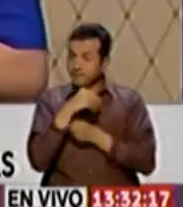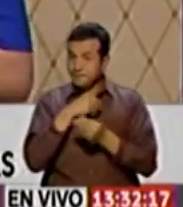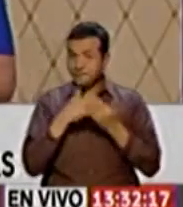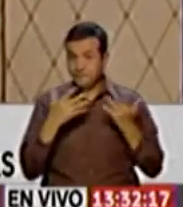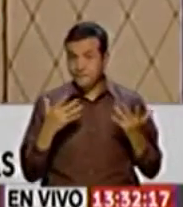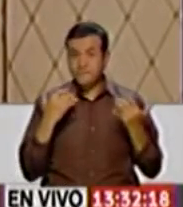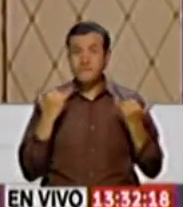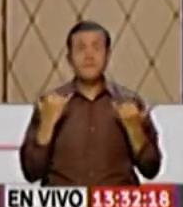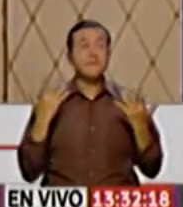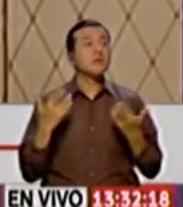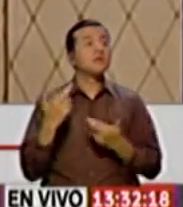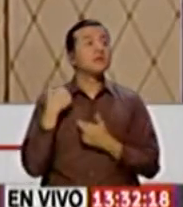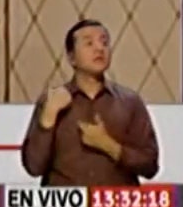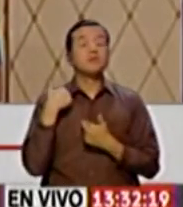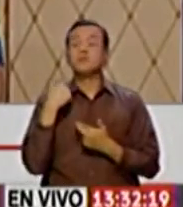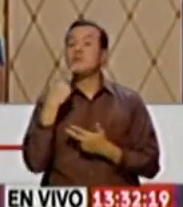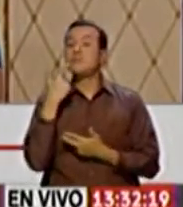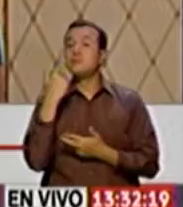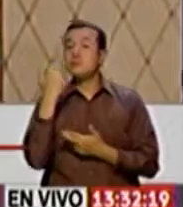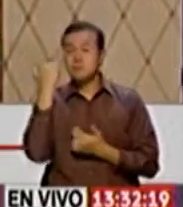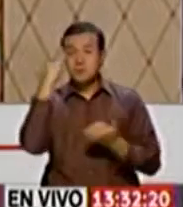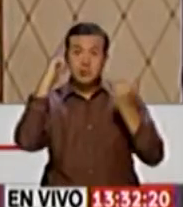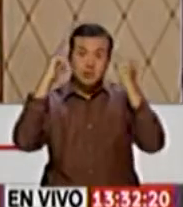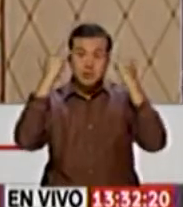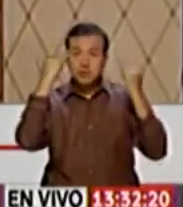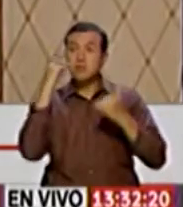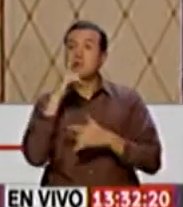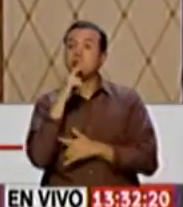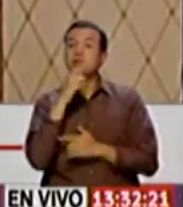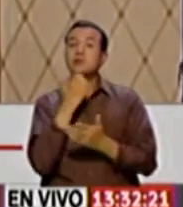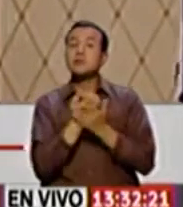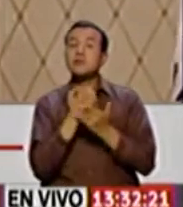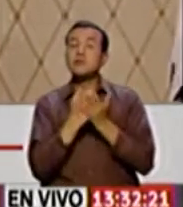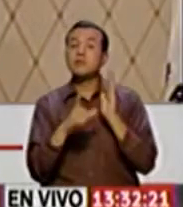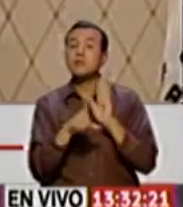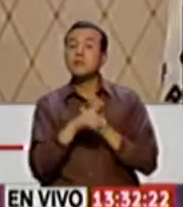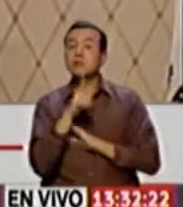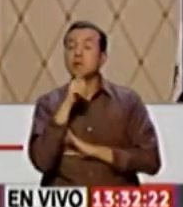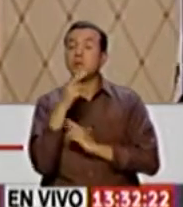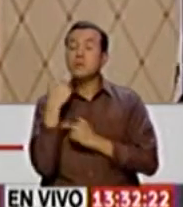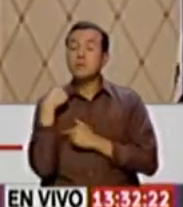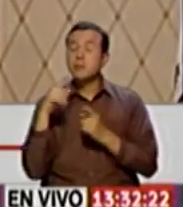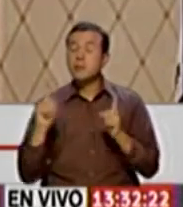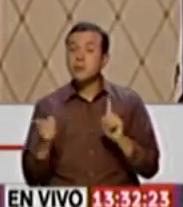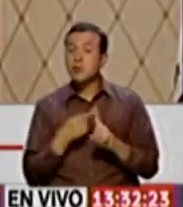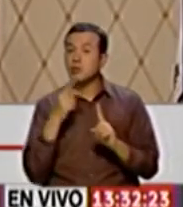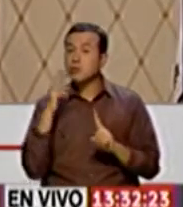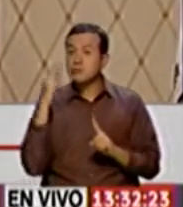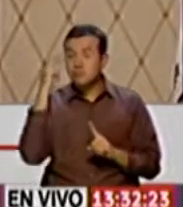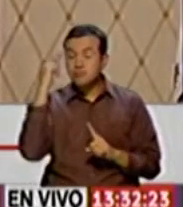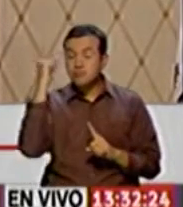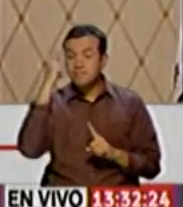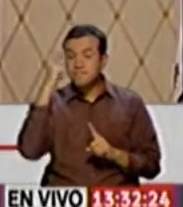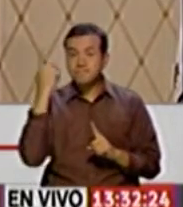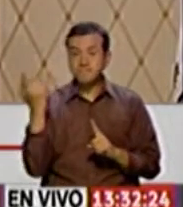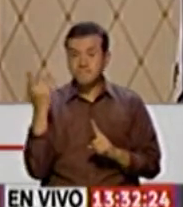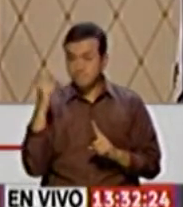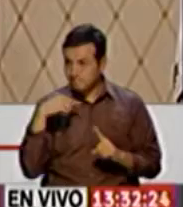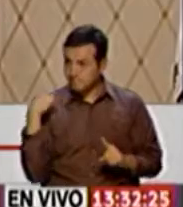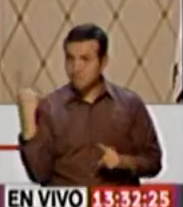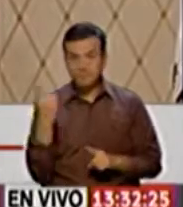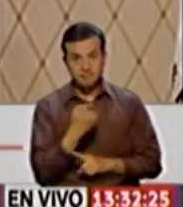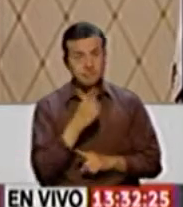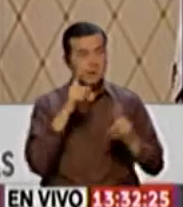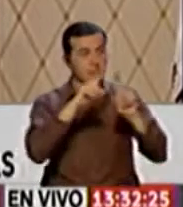¿A quién le corresponde innovar, crear y asumir riesgos económicos? Y esa es la primera importante reflexión. A nosotros, al